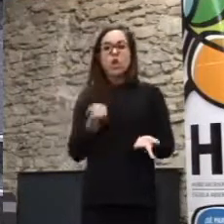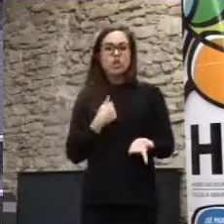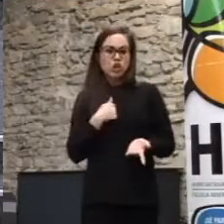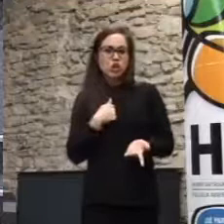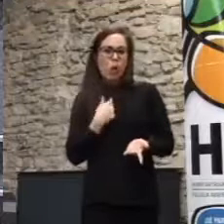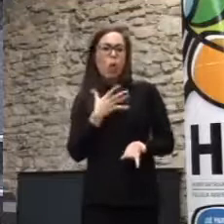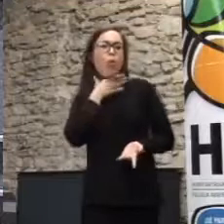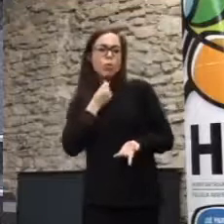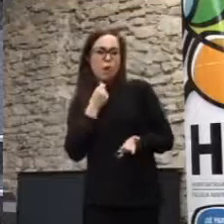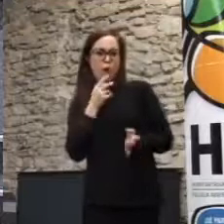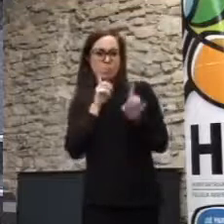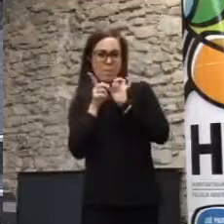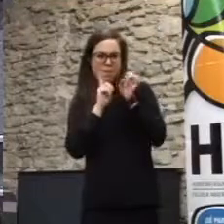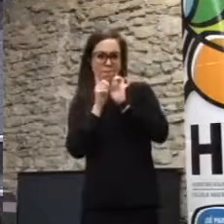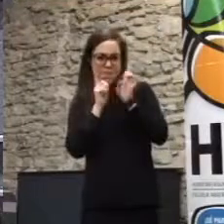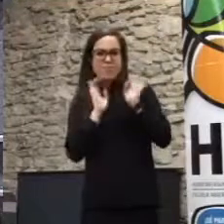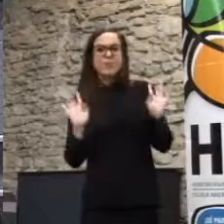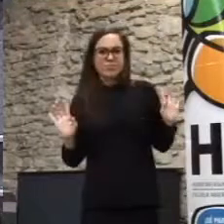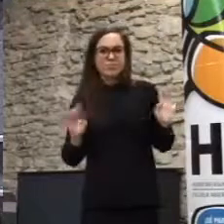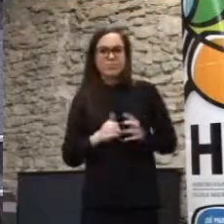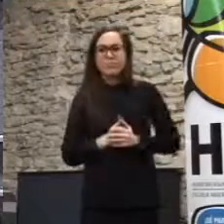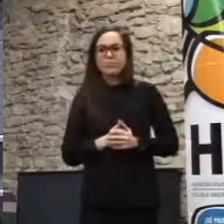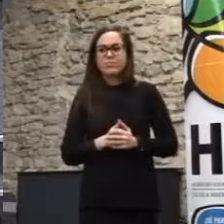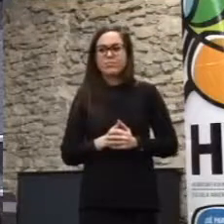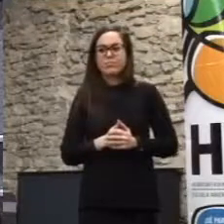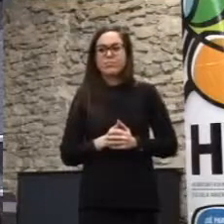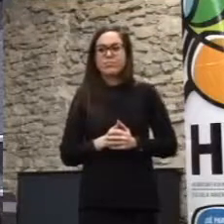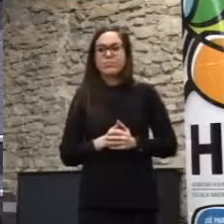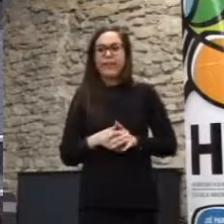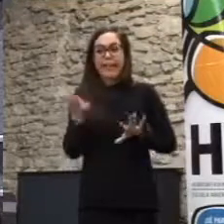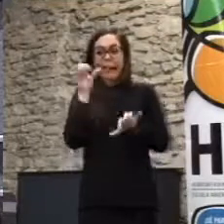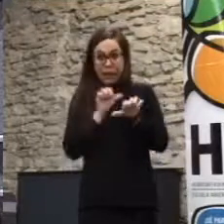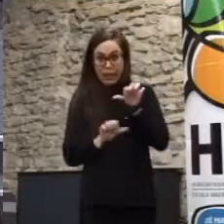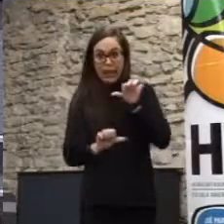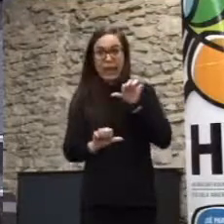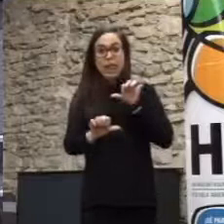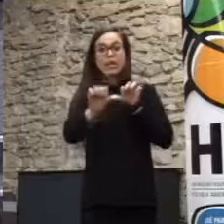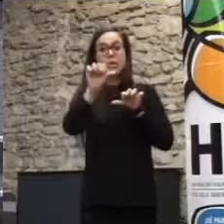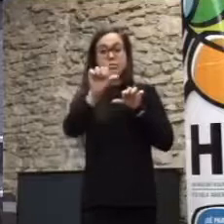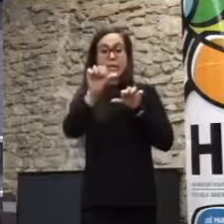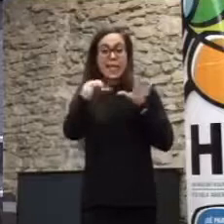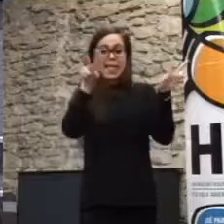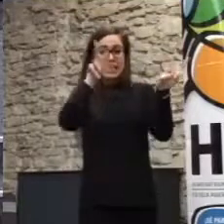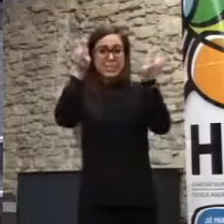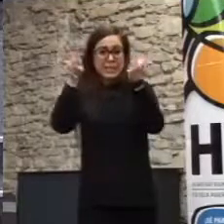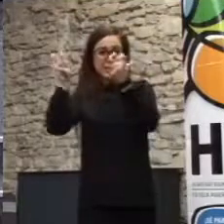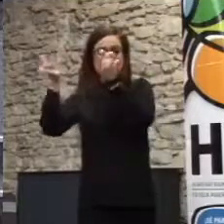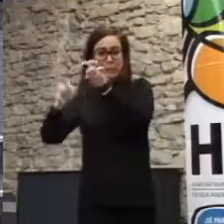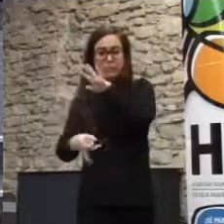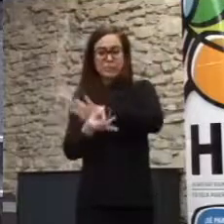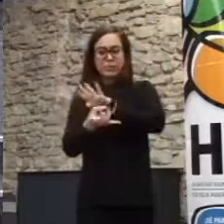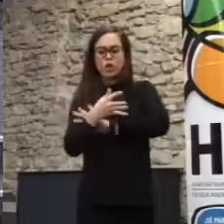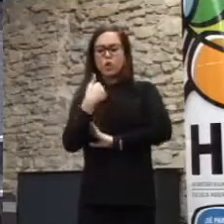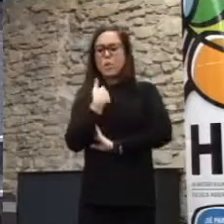quejarnos. Eso quejarnos, está claro. Sí. Y a partir de ahí surgen muchísimos, muchísimos temas. Yo aquí tenía, por